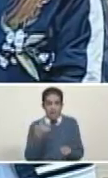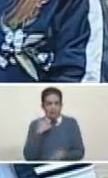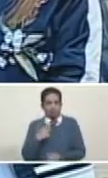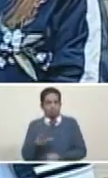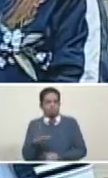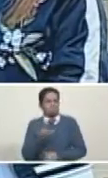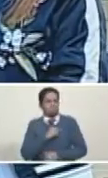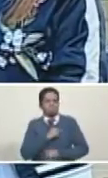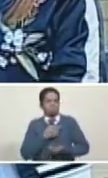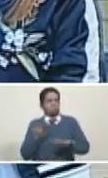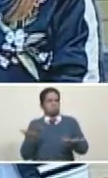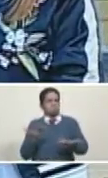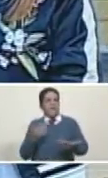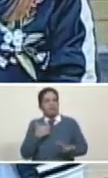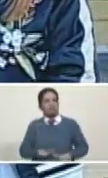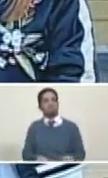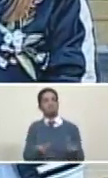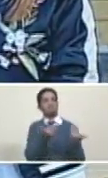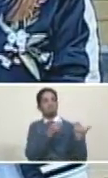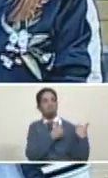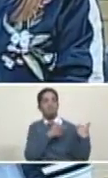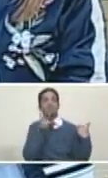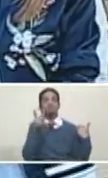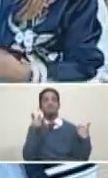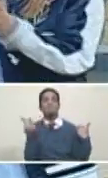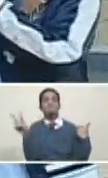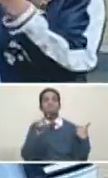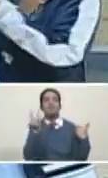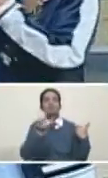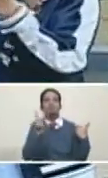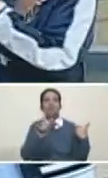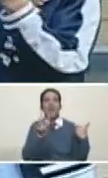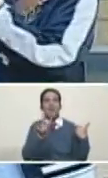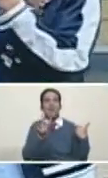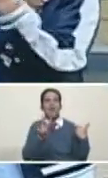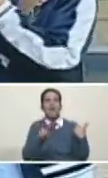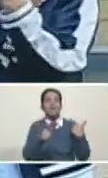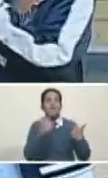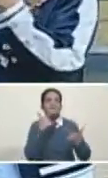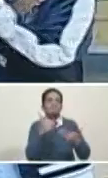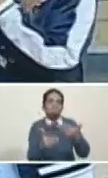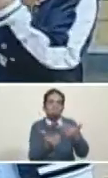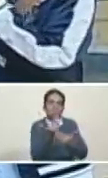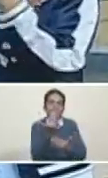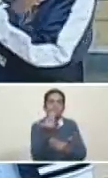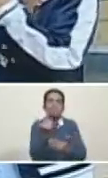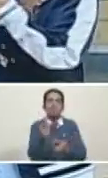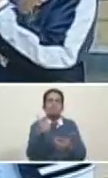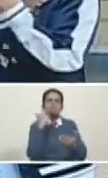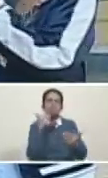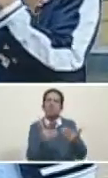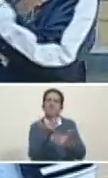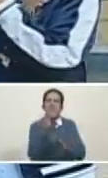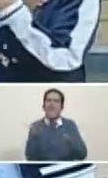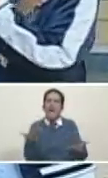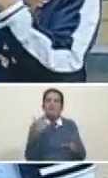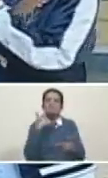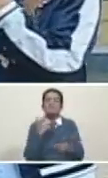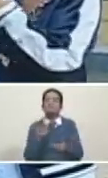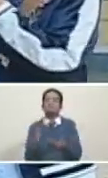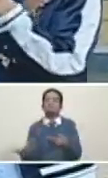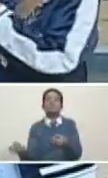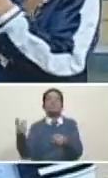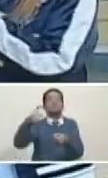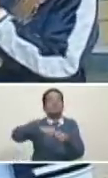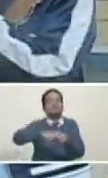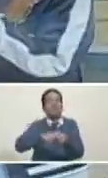presidir la nueva Venezuela arraigada en un modelo de desarrollo inclusivo y de igualdad